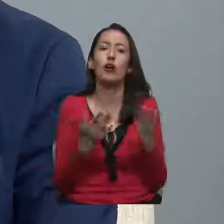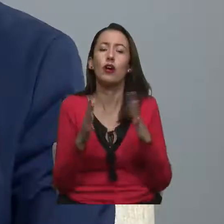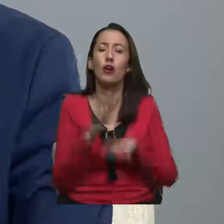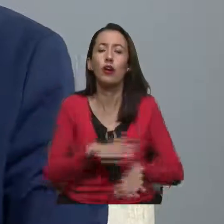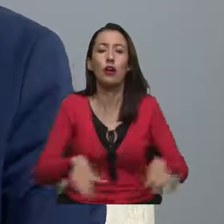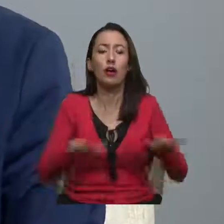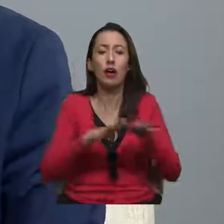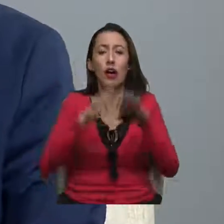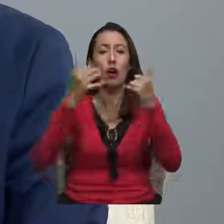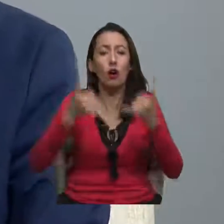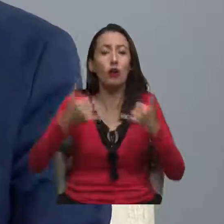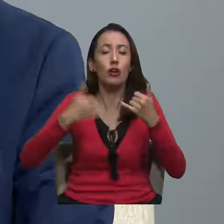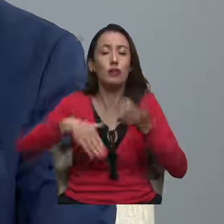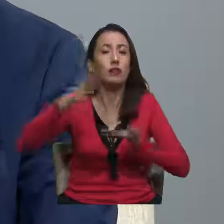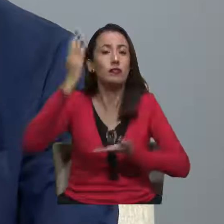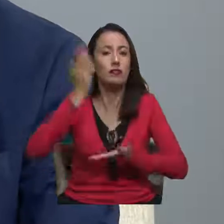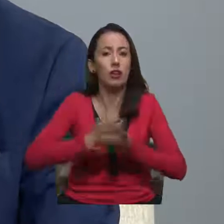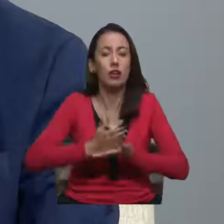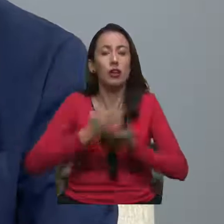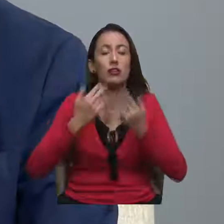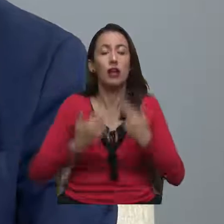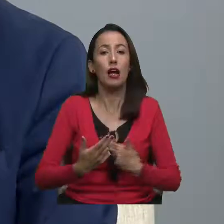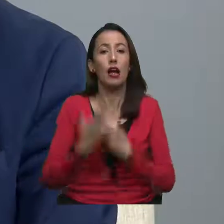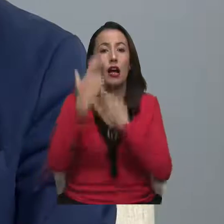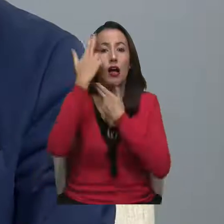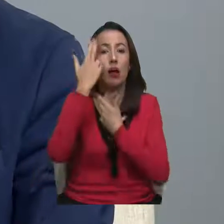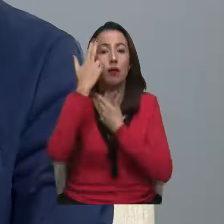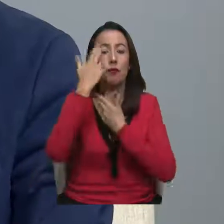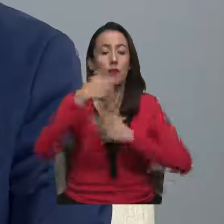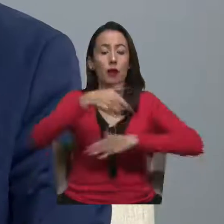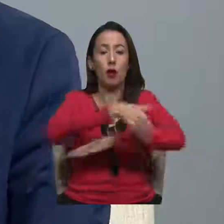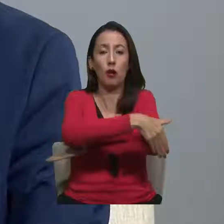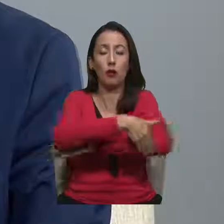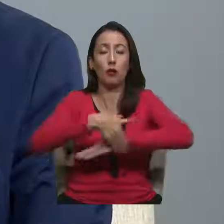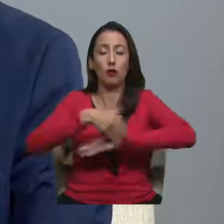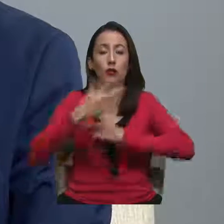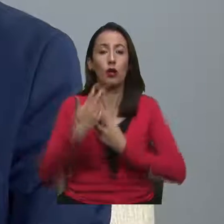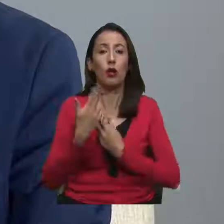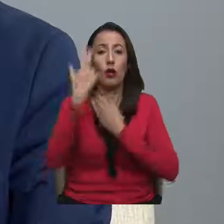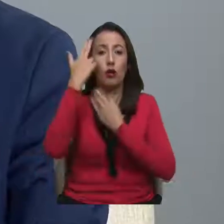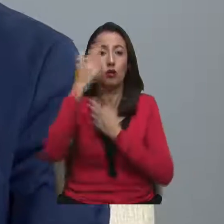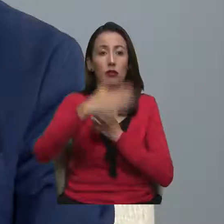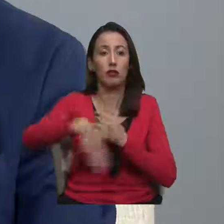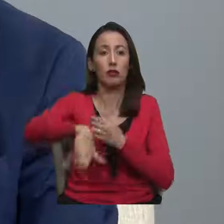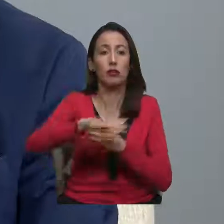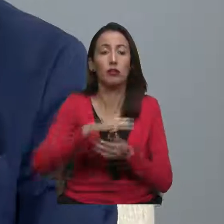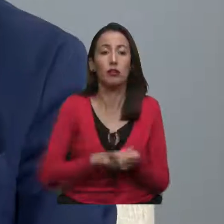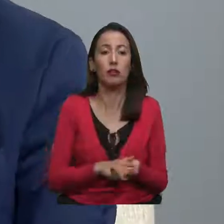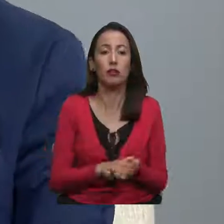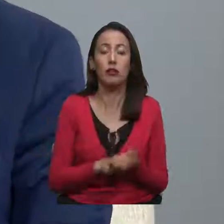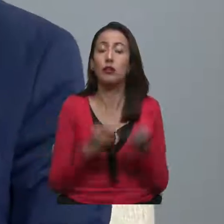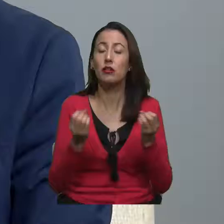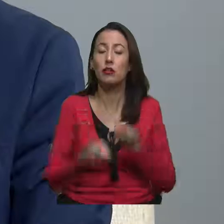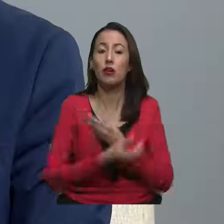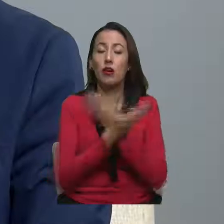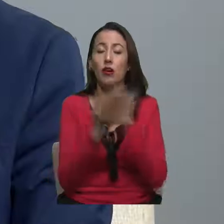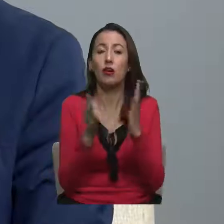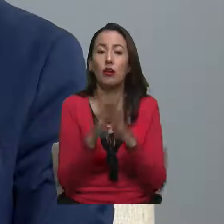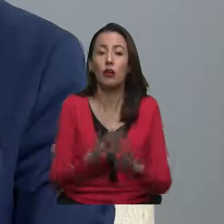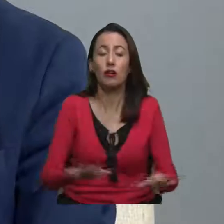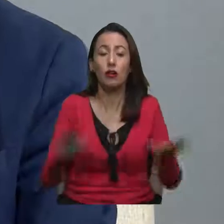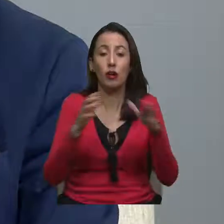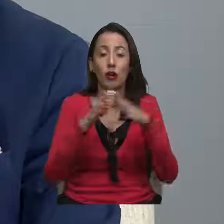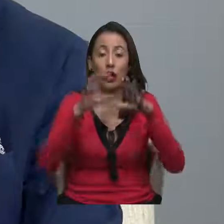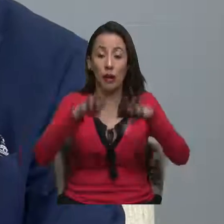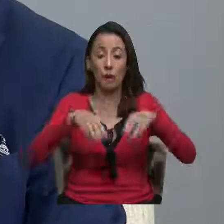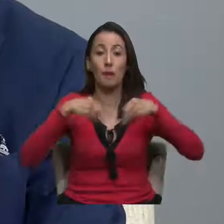ya es hora necesitamos las fuerzas armadas para que nos ayuden en la seguridad que patrullen y más que todo esto